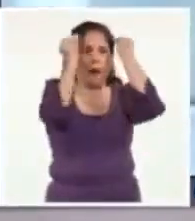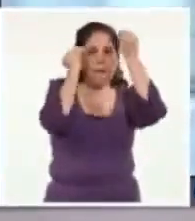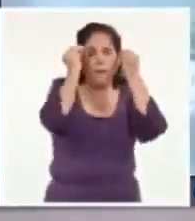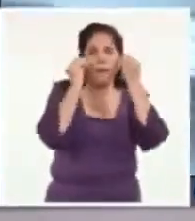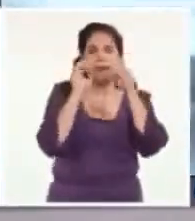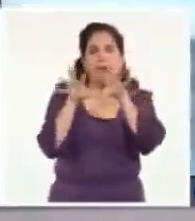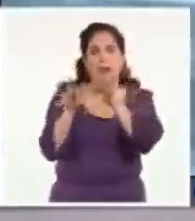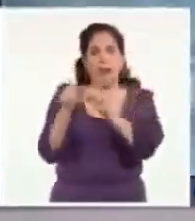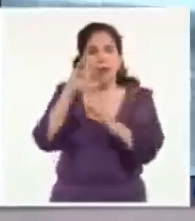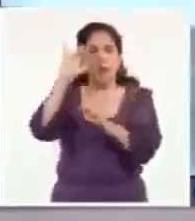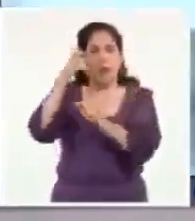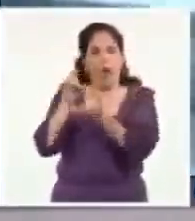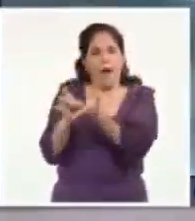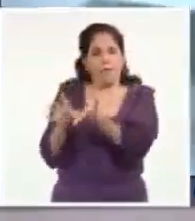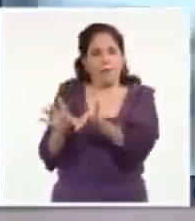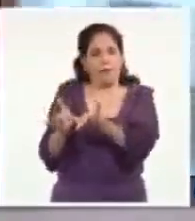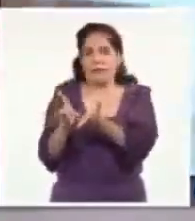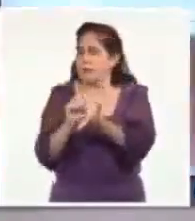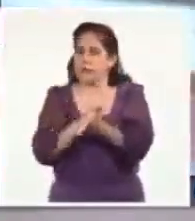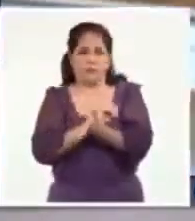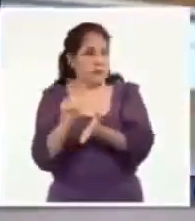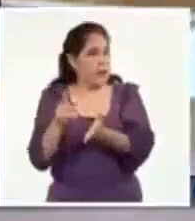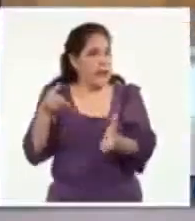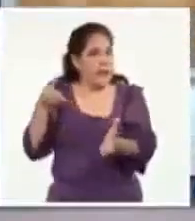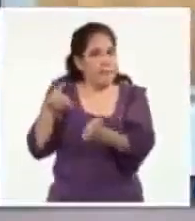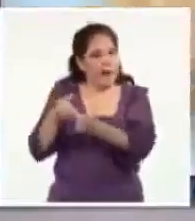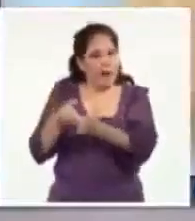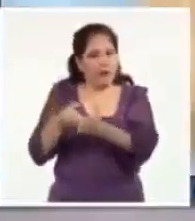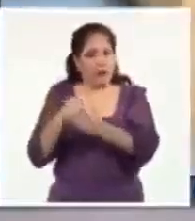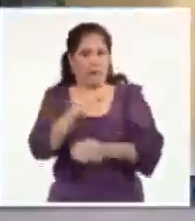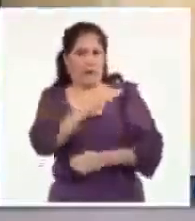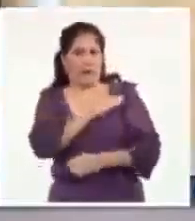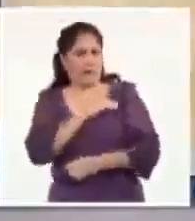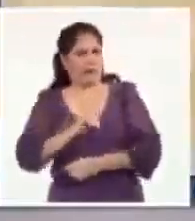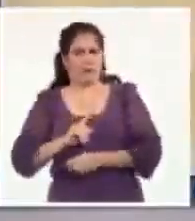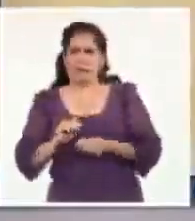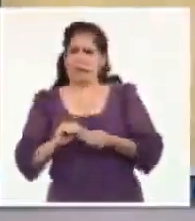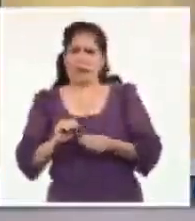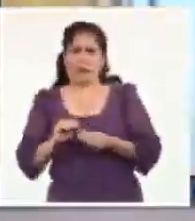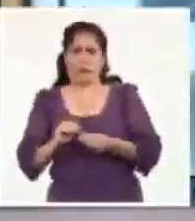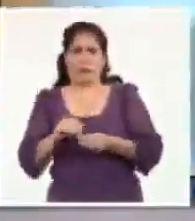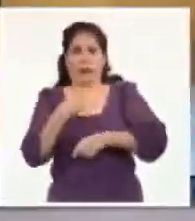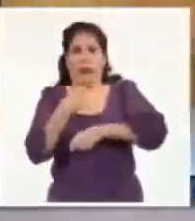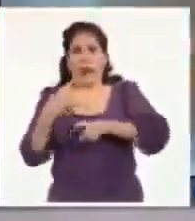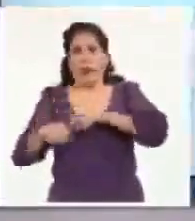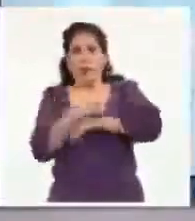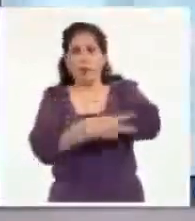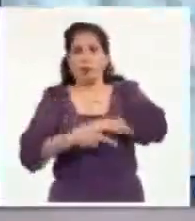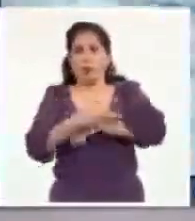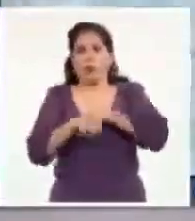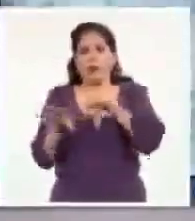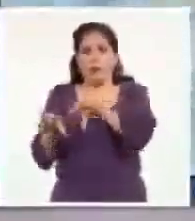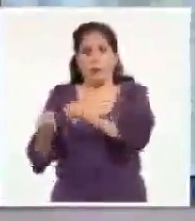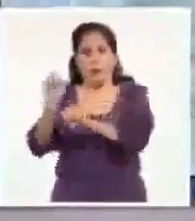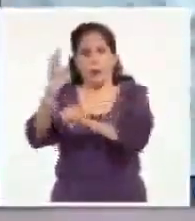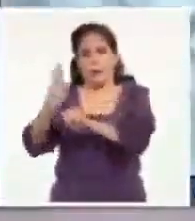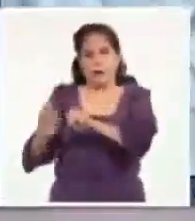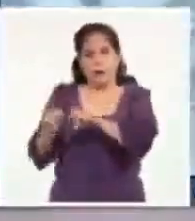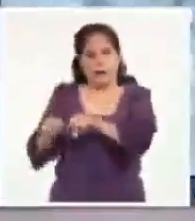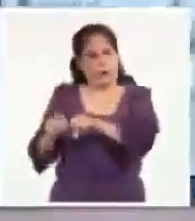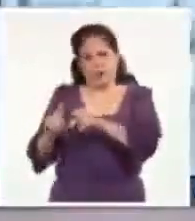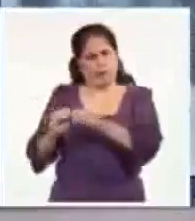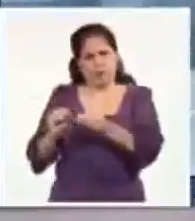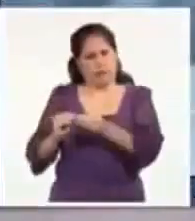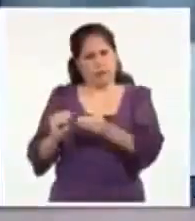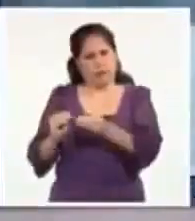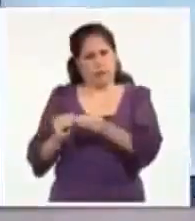acampante pedían usted lo Ha oído intervención militar alto y claro ciudadanos alentados fueron Yahir bolsonaro que les dijo en una de